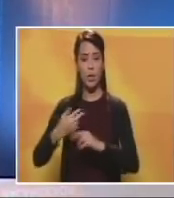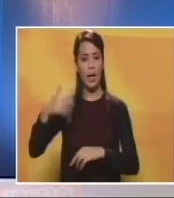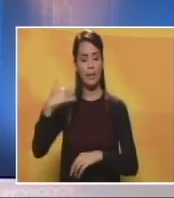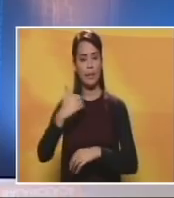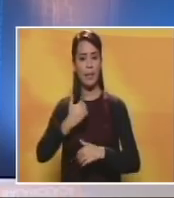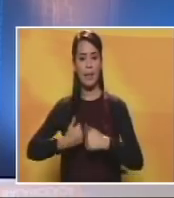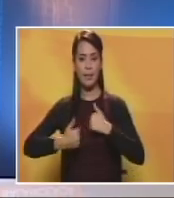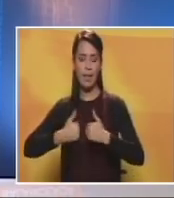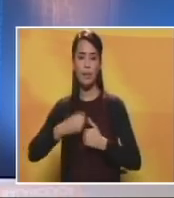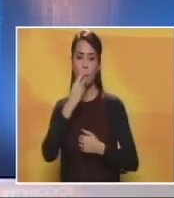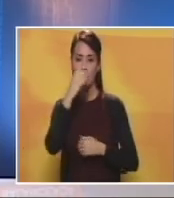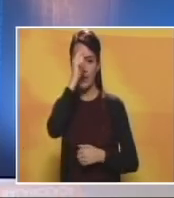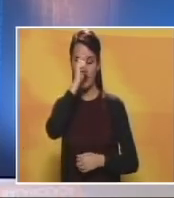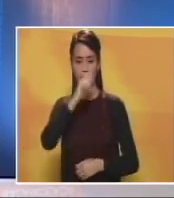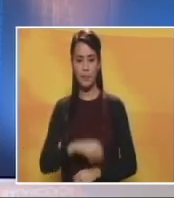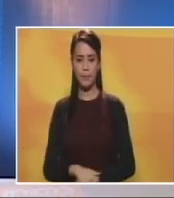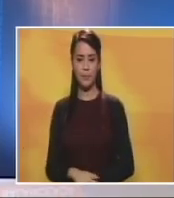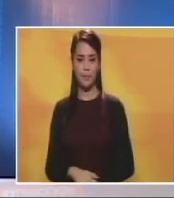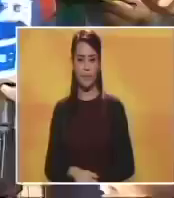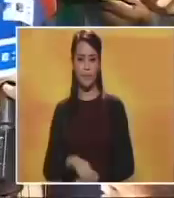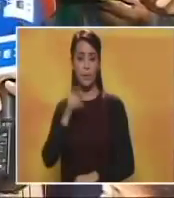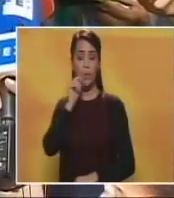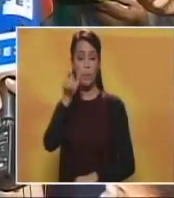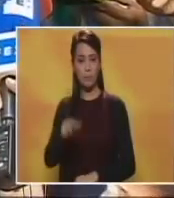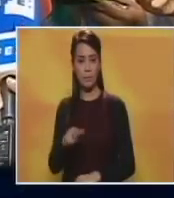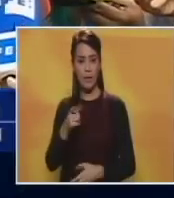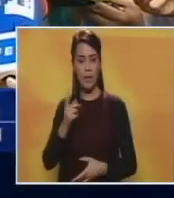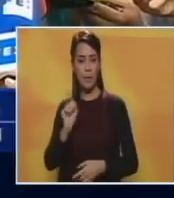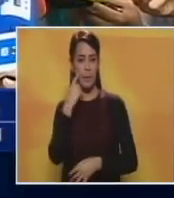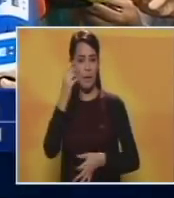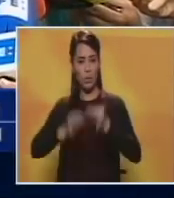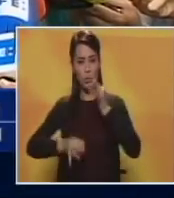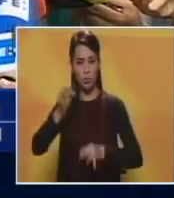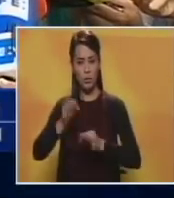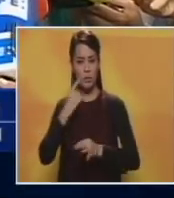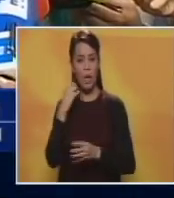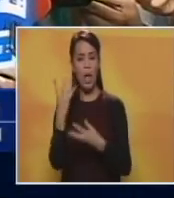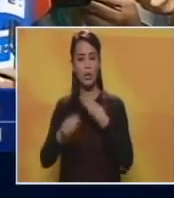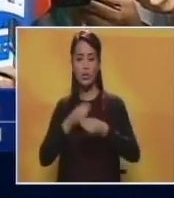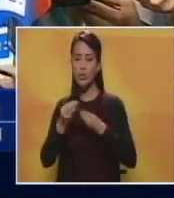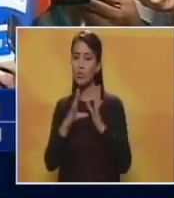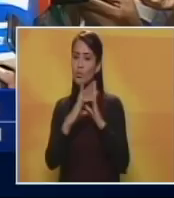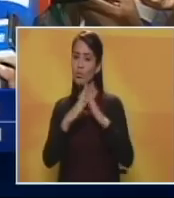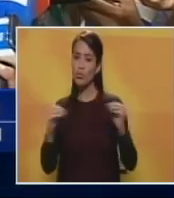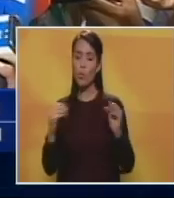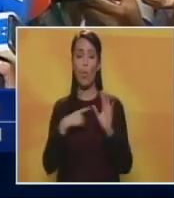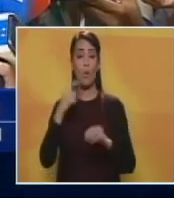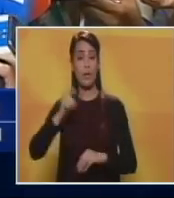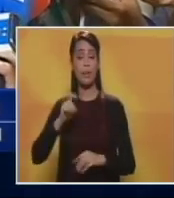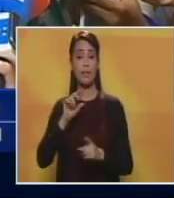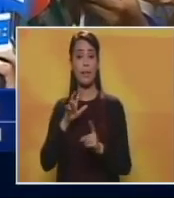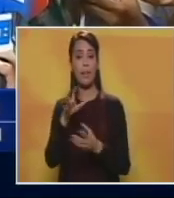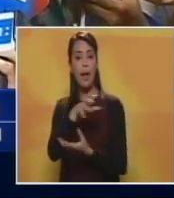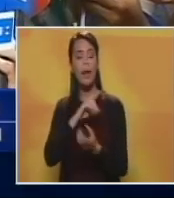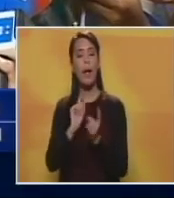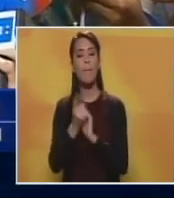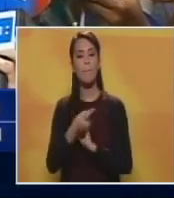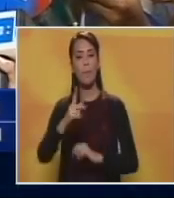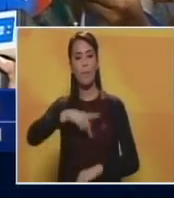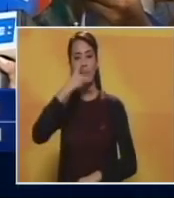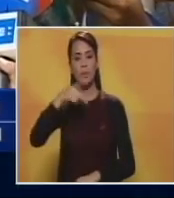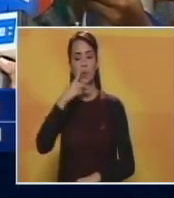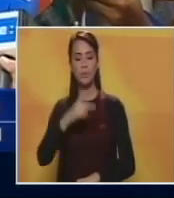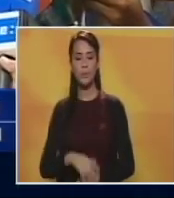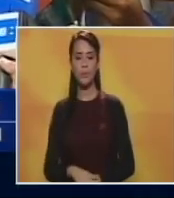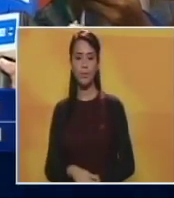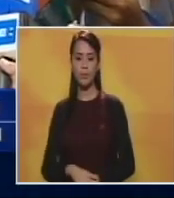candidato presidencial Henry Falcón. El dirigente de Primero Justicia aseguró que hará todo lo que sea necesario para generar un cambio político. Capriles